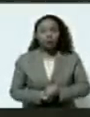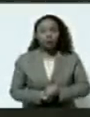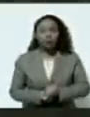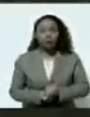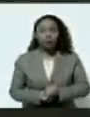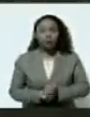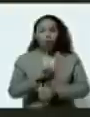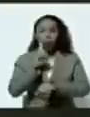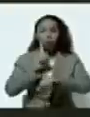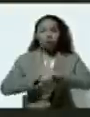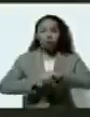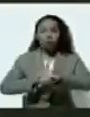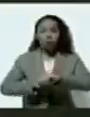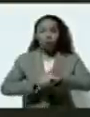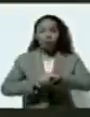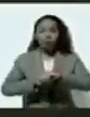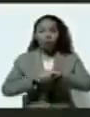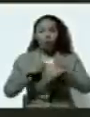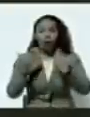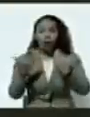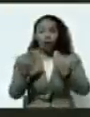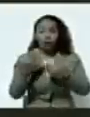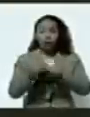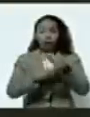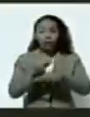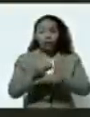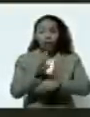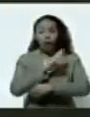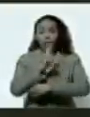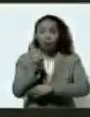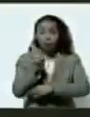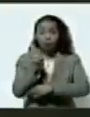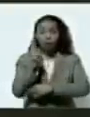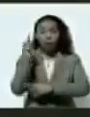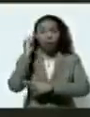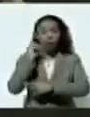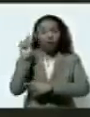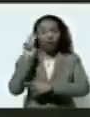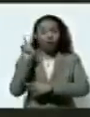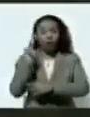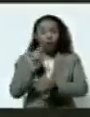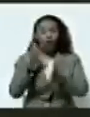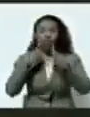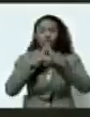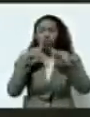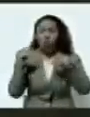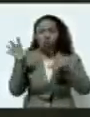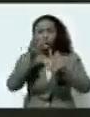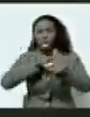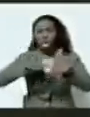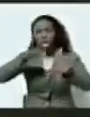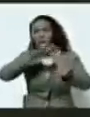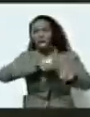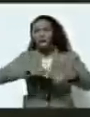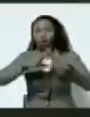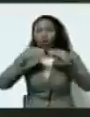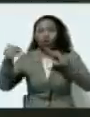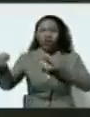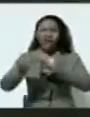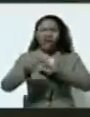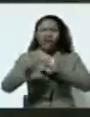En un momento en que se cernía sobre la República Bolivariana de Venezuela todas las amenazas, todas las